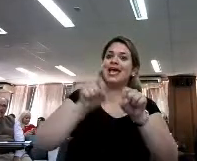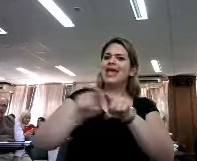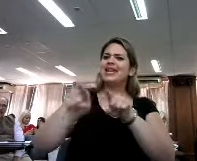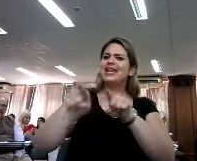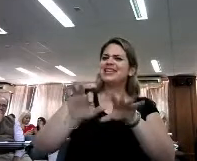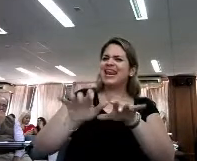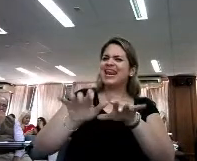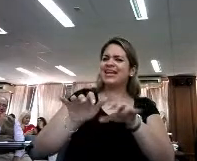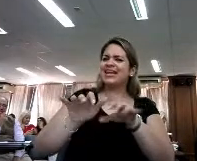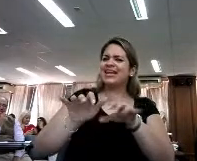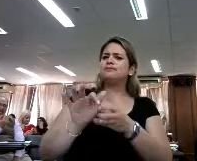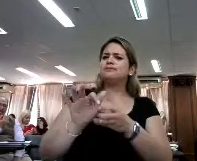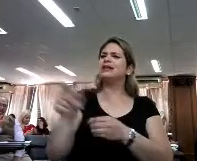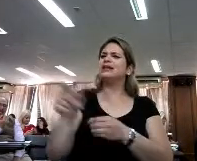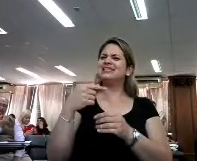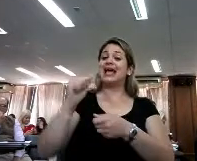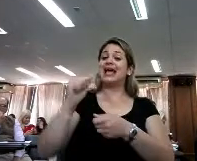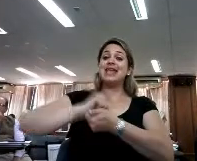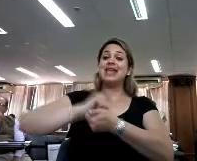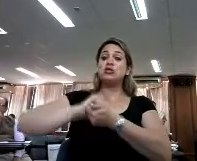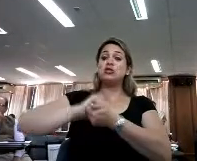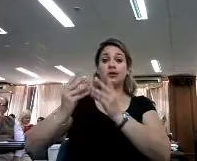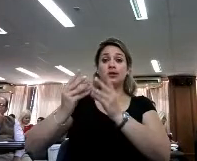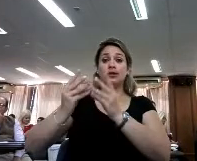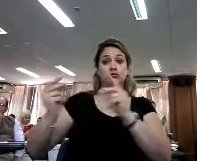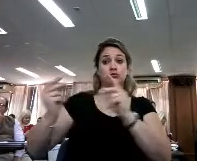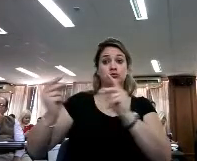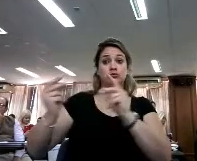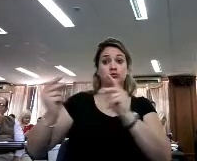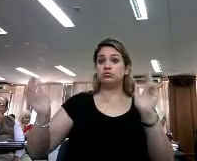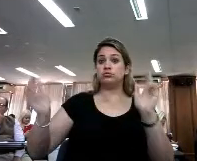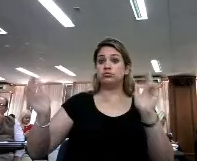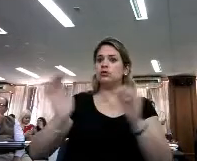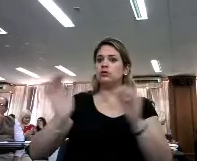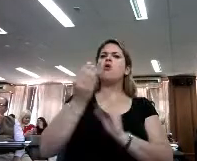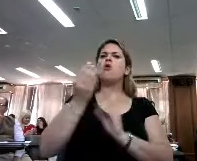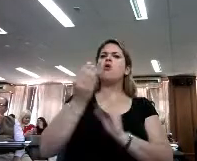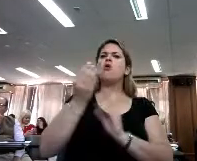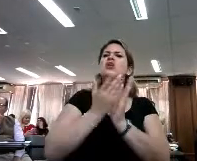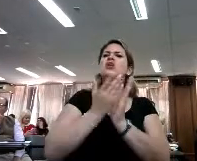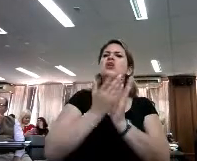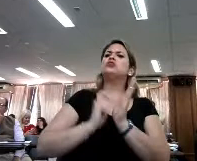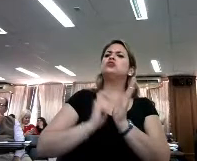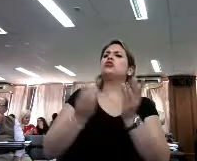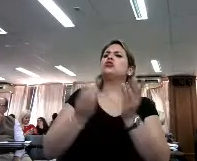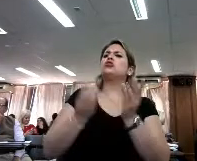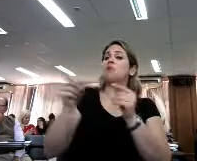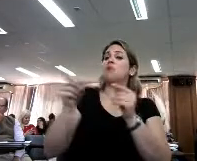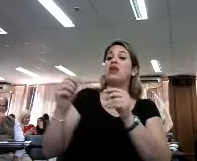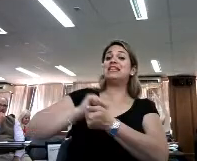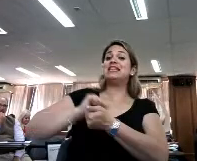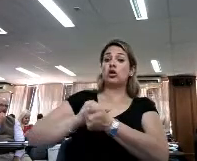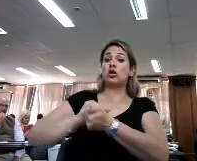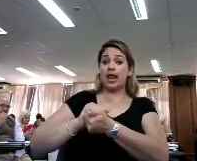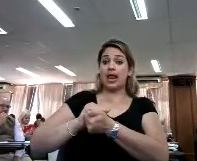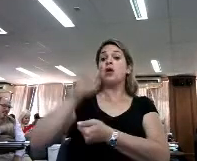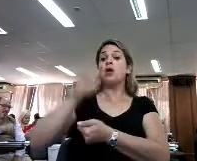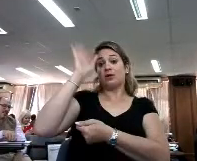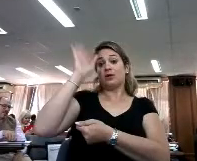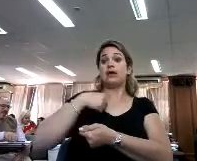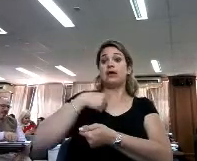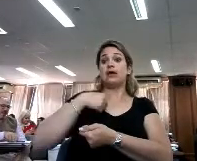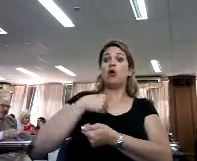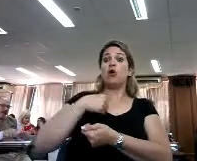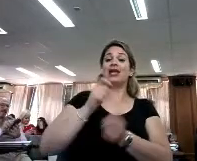duda si esa editorial que ya no existe, cómo manejar los derechos de autor en ese caso con la editorial, porque entendemos que el autor le cedió a la